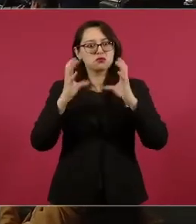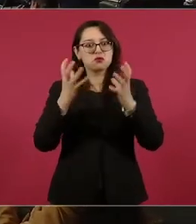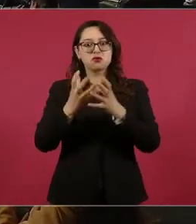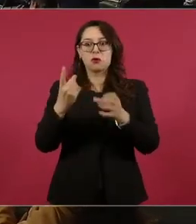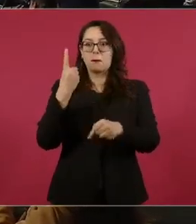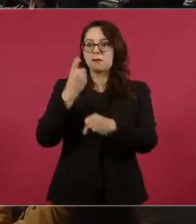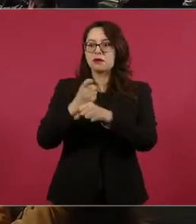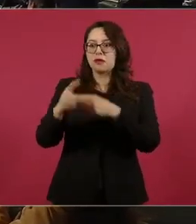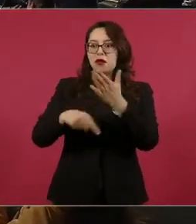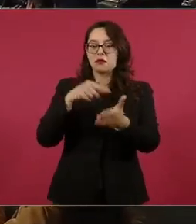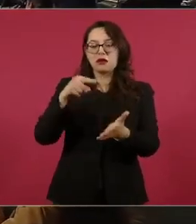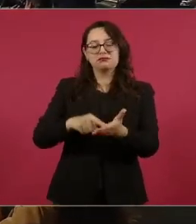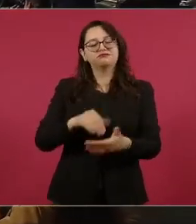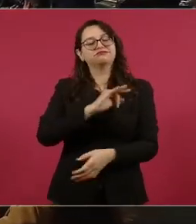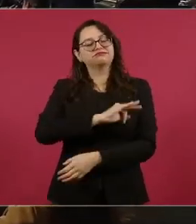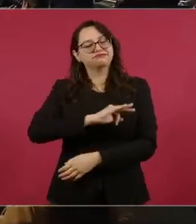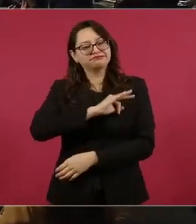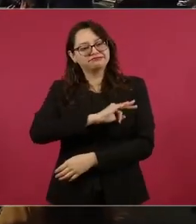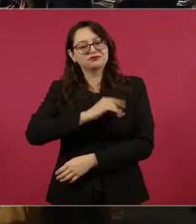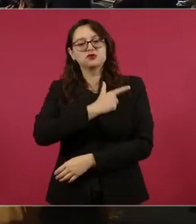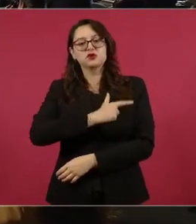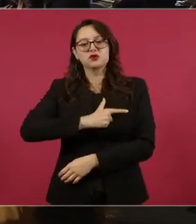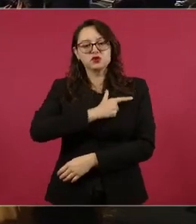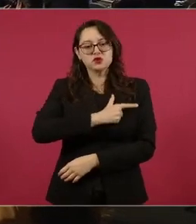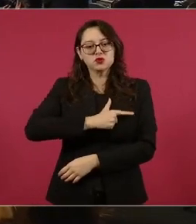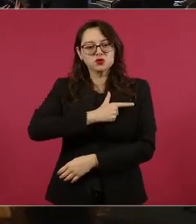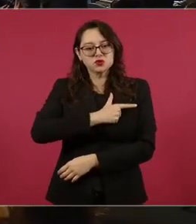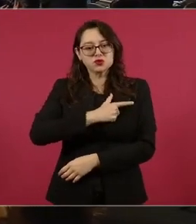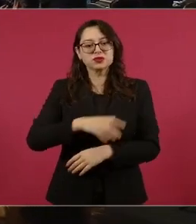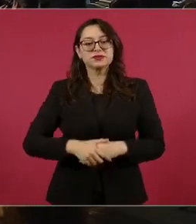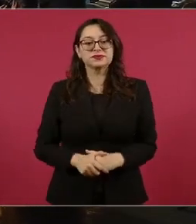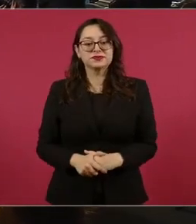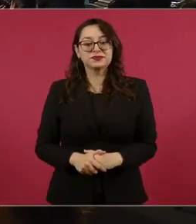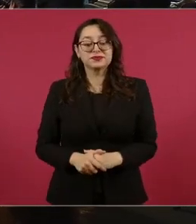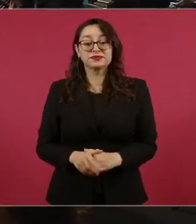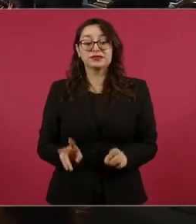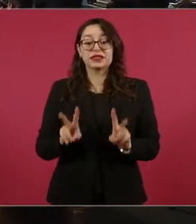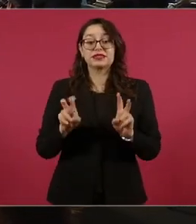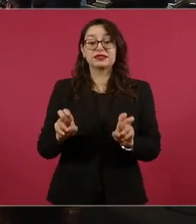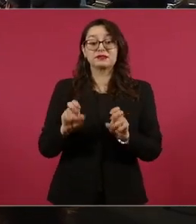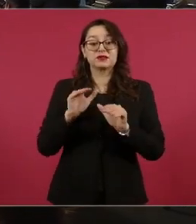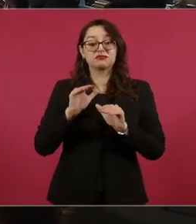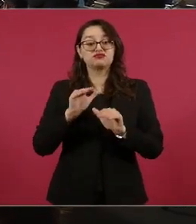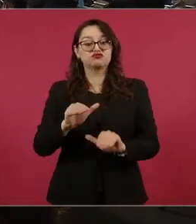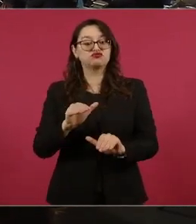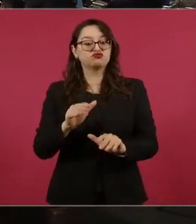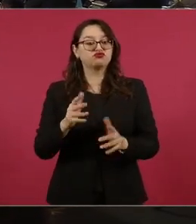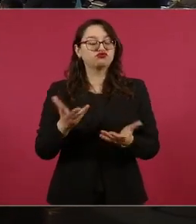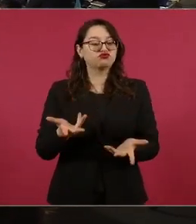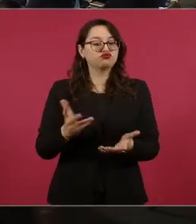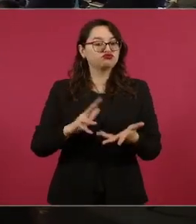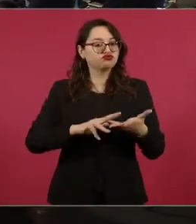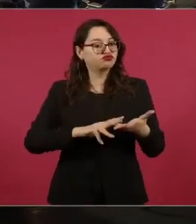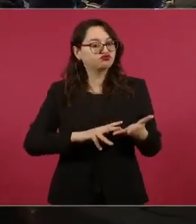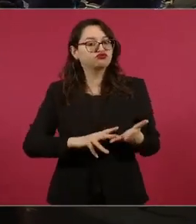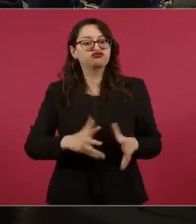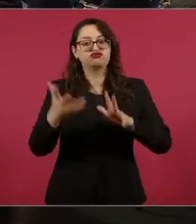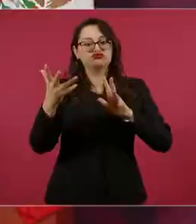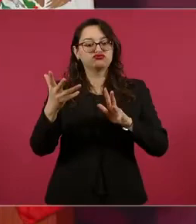la Ciudad de México acerca de la violencia pues